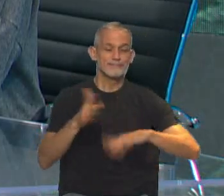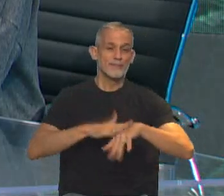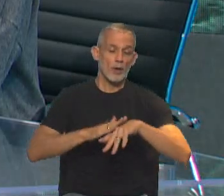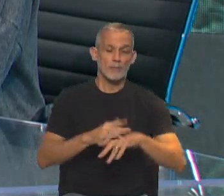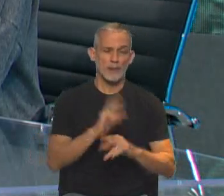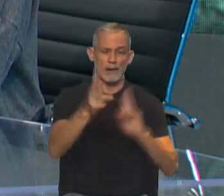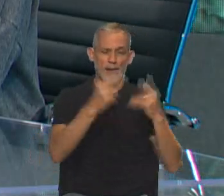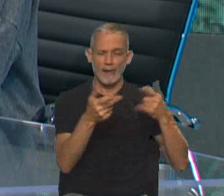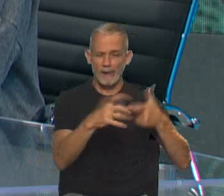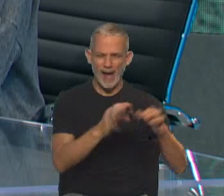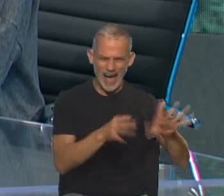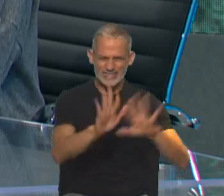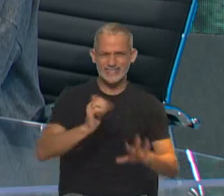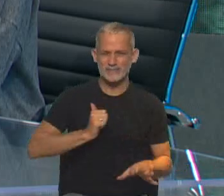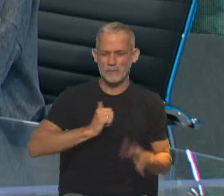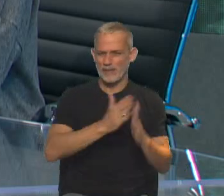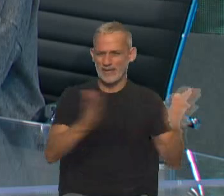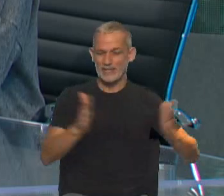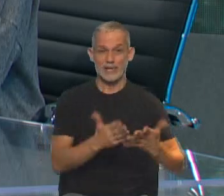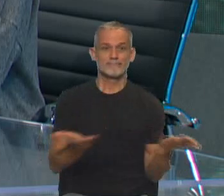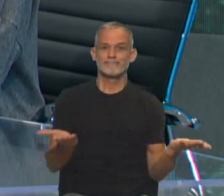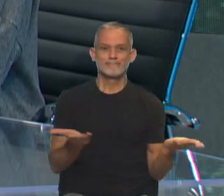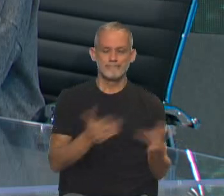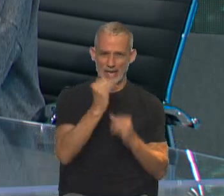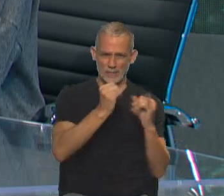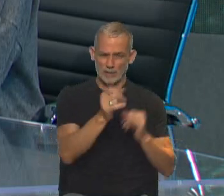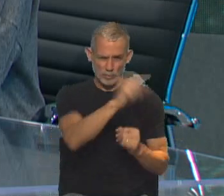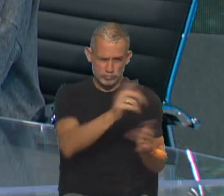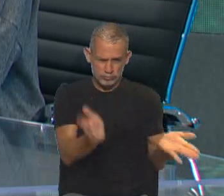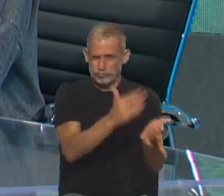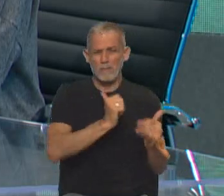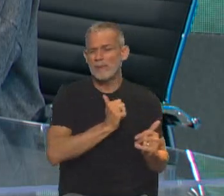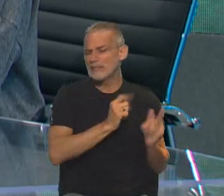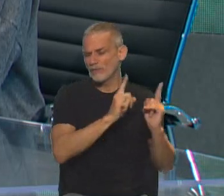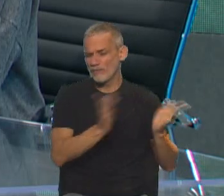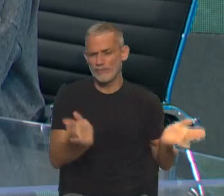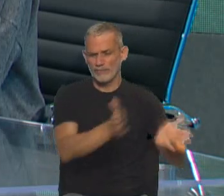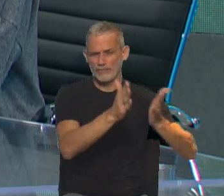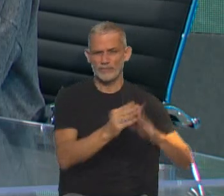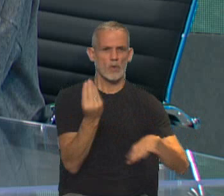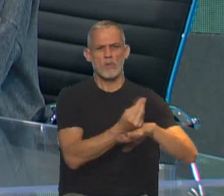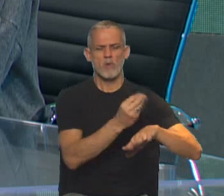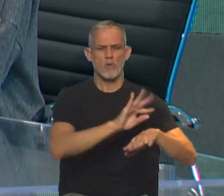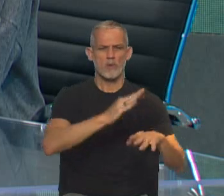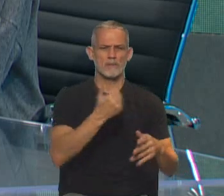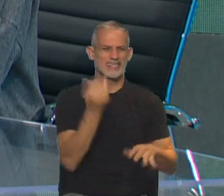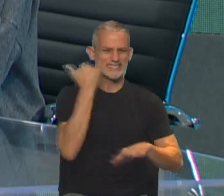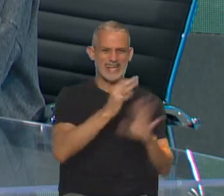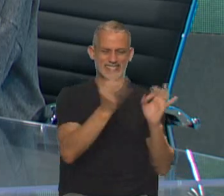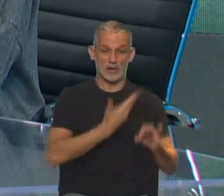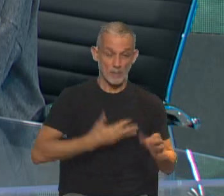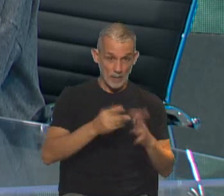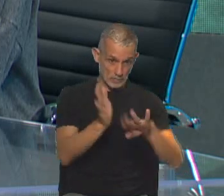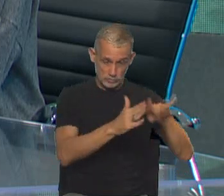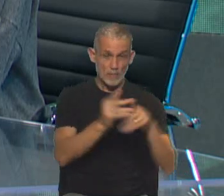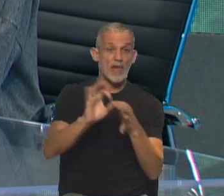la muerte, entonces el justificativo lo tienen desde su accionar permanente desde que tomaron el poder en la República Argentina. Pero la